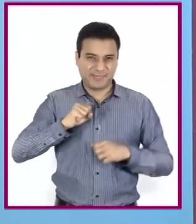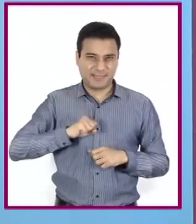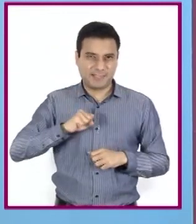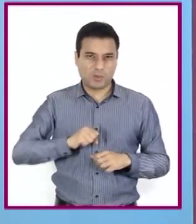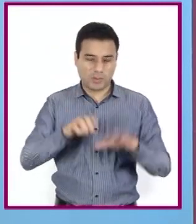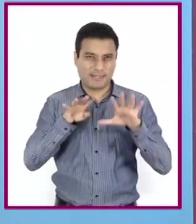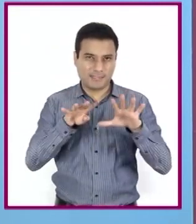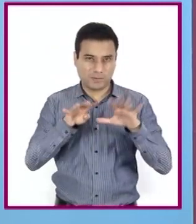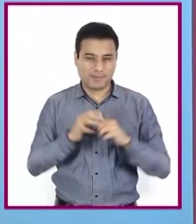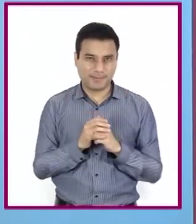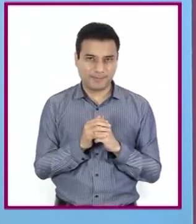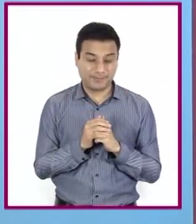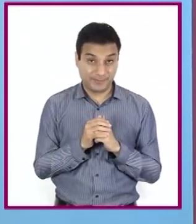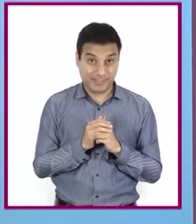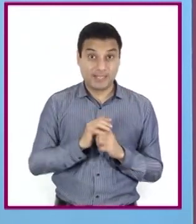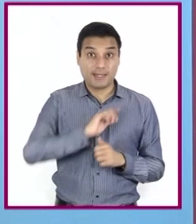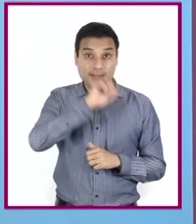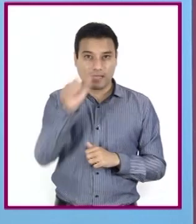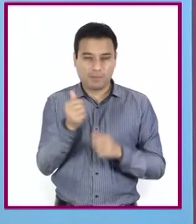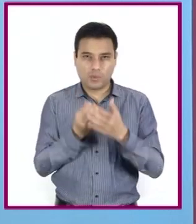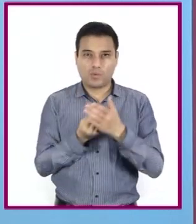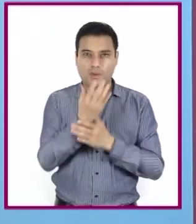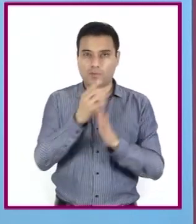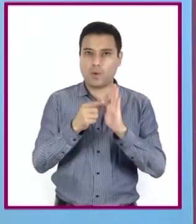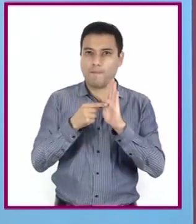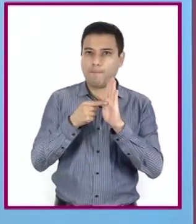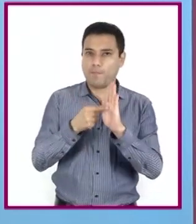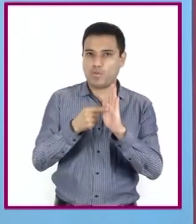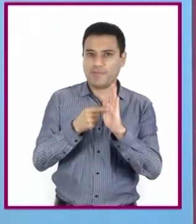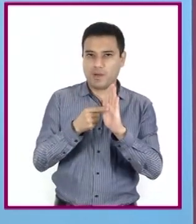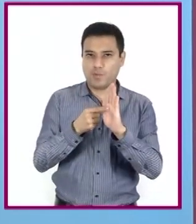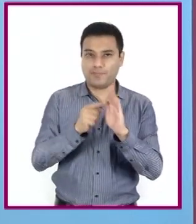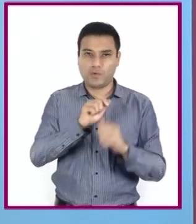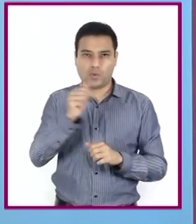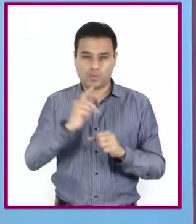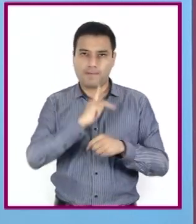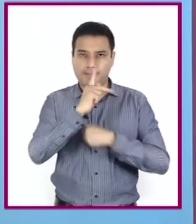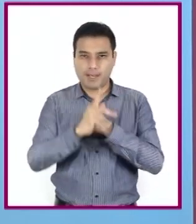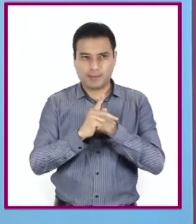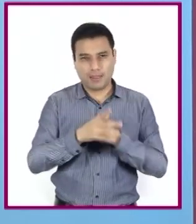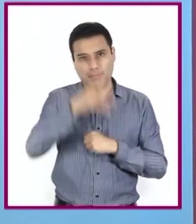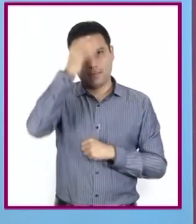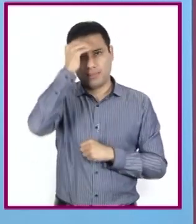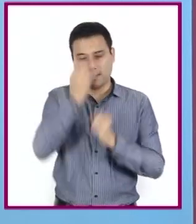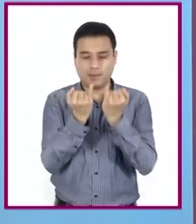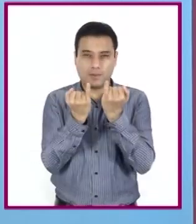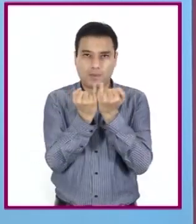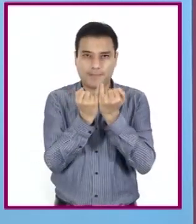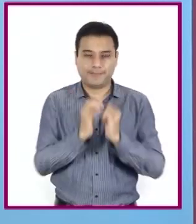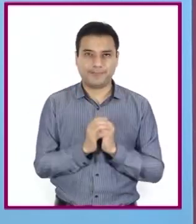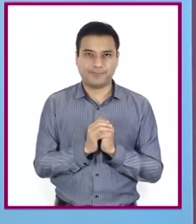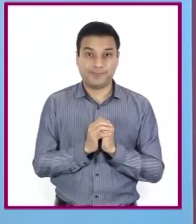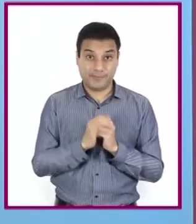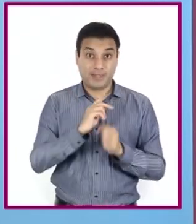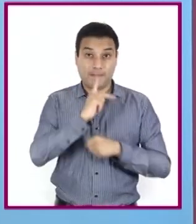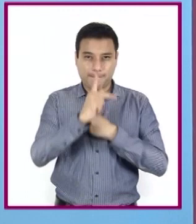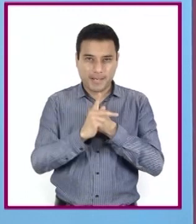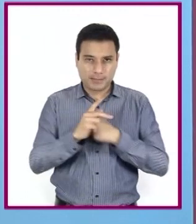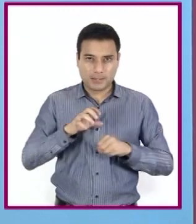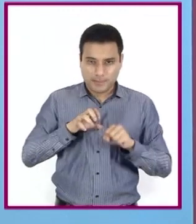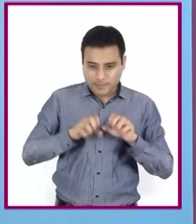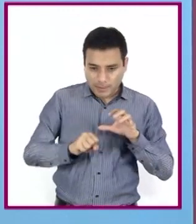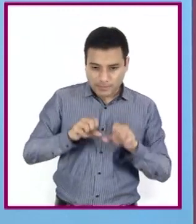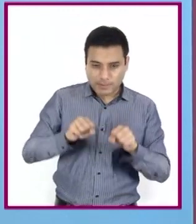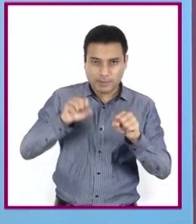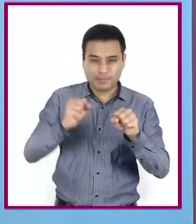XIX impusieron un modelo de desarrollo a las demás naciones. El imperialismo se entiende como el